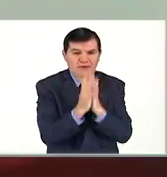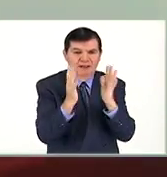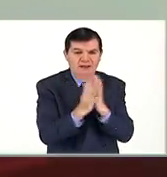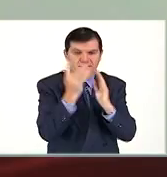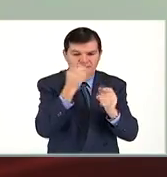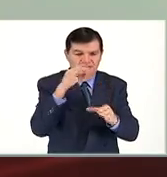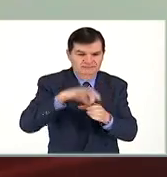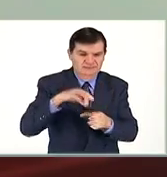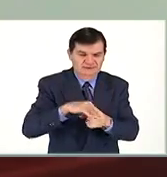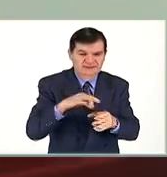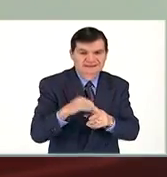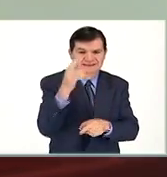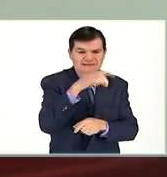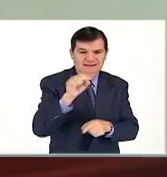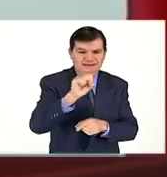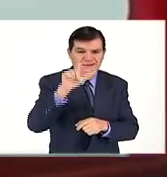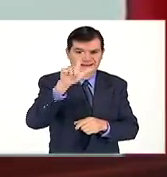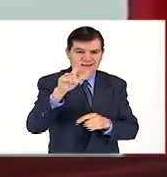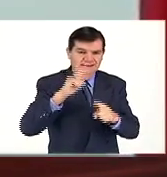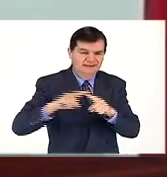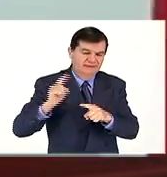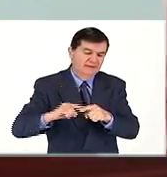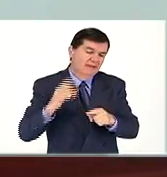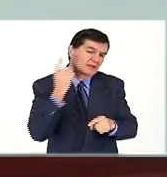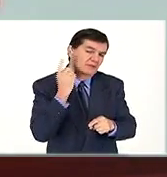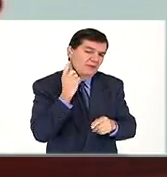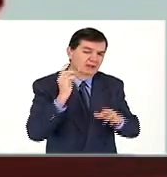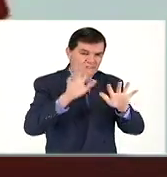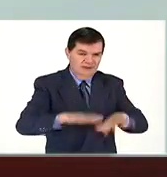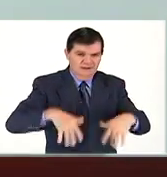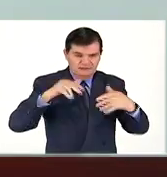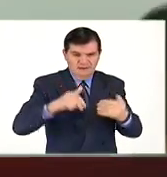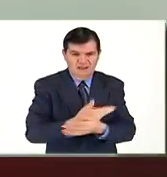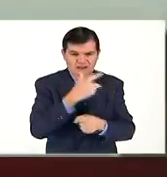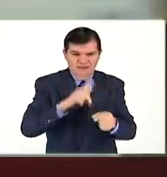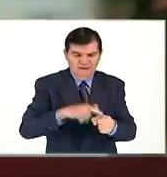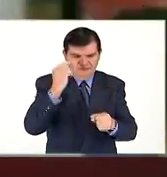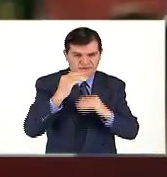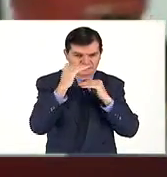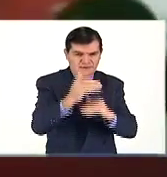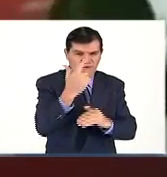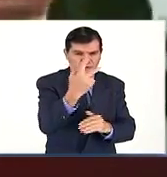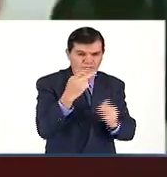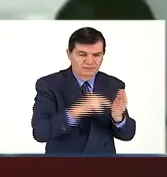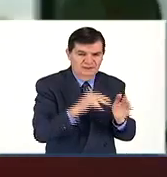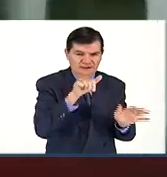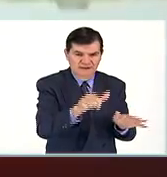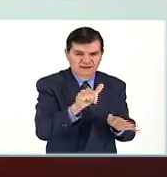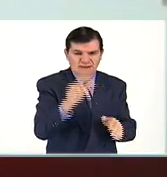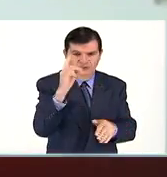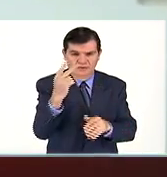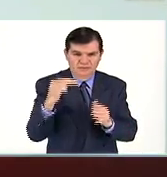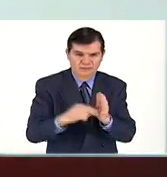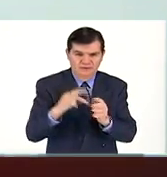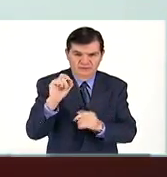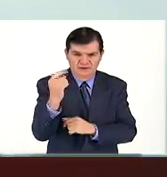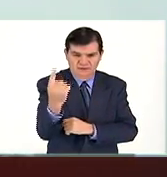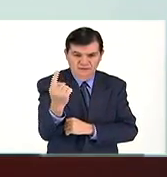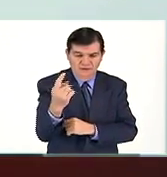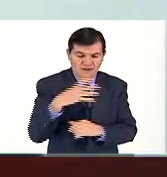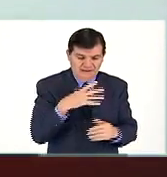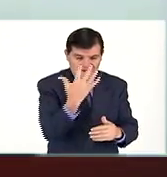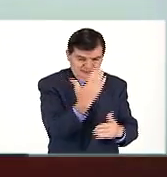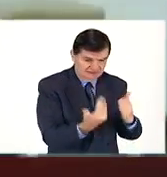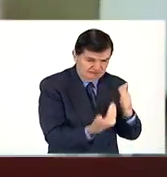para elegir a 167 diputados de la Asamblea Nacional para el periodo 2016-2021. Desde las 5